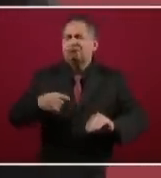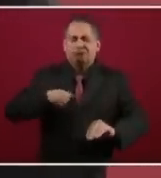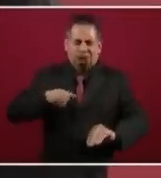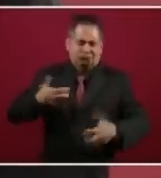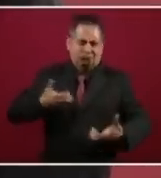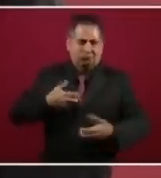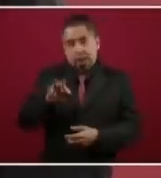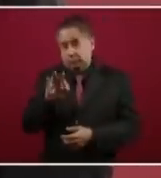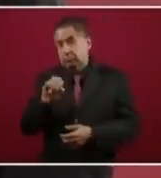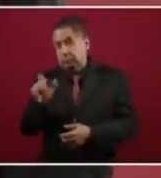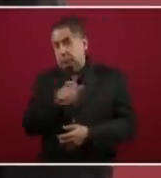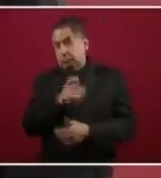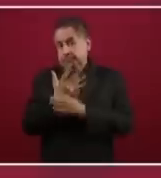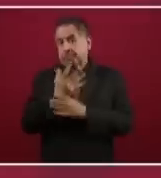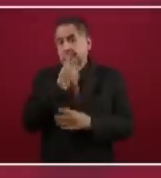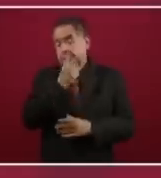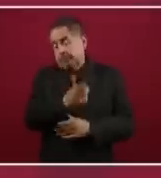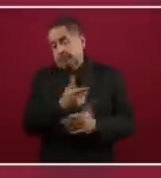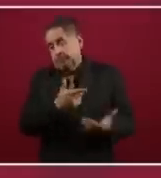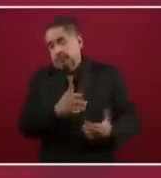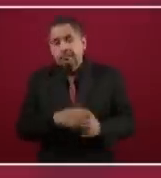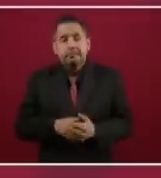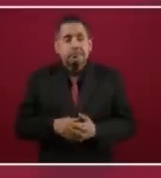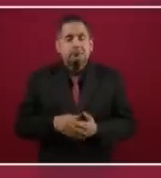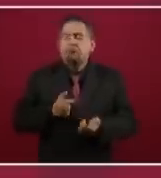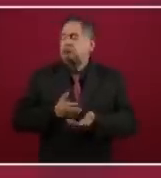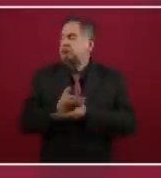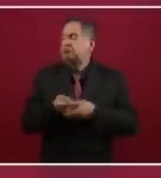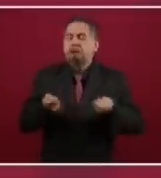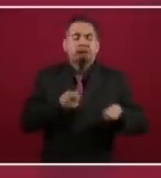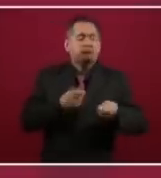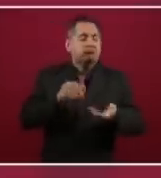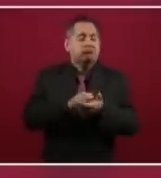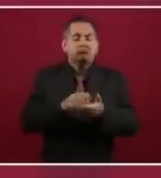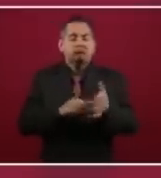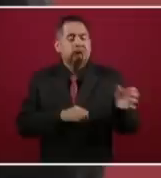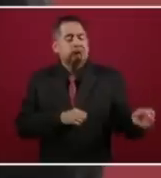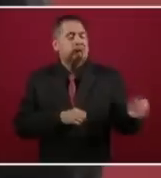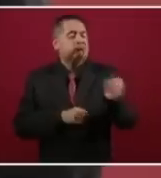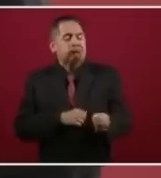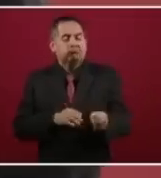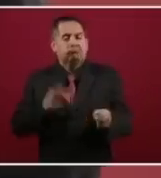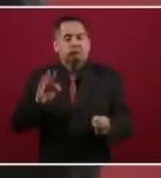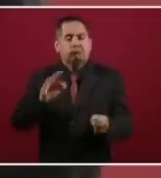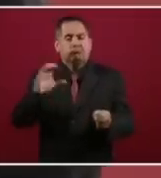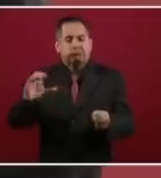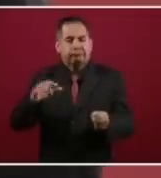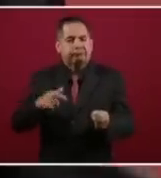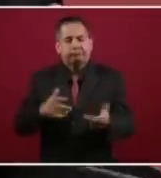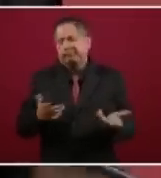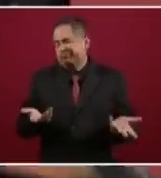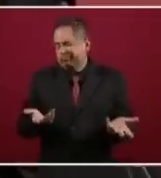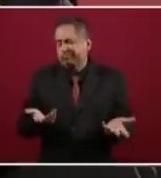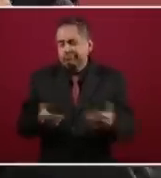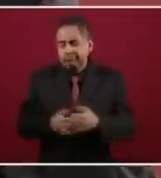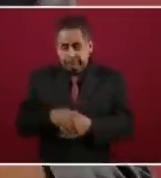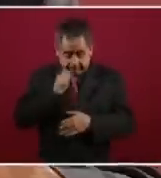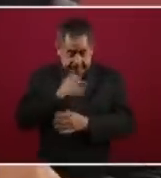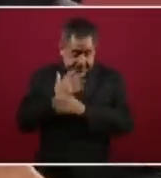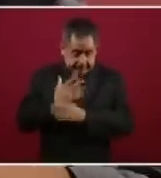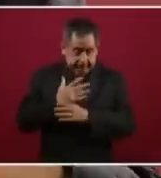para que se impusiera a Felipe Calderón. O sea, él